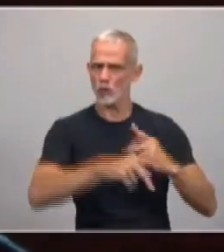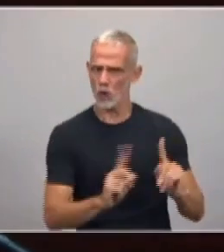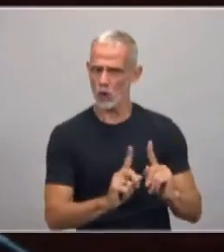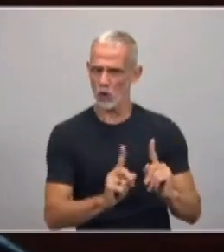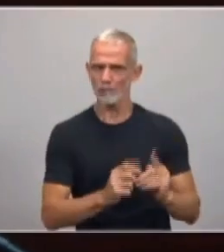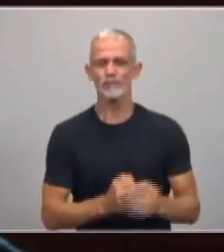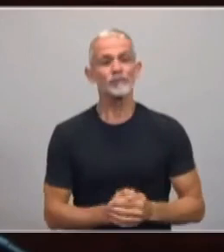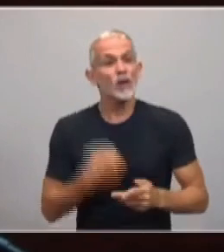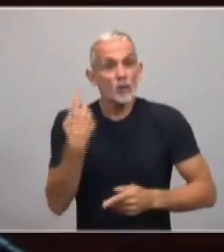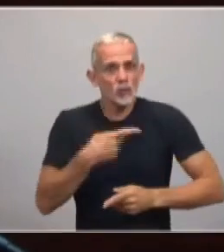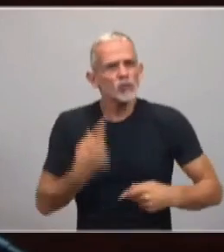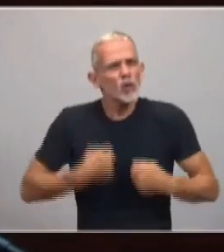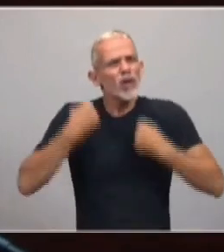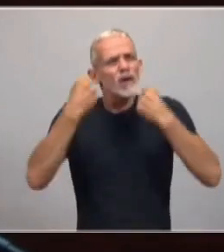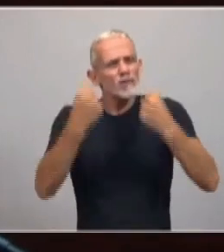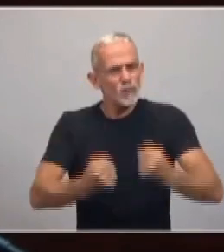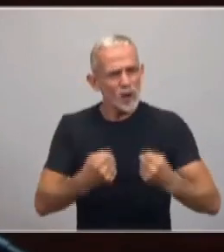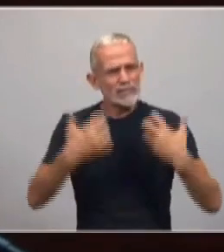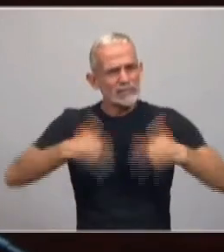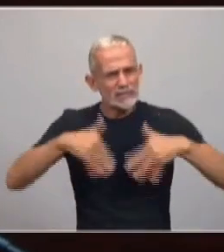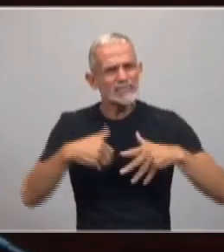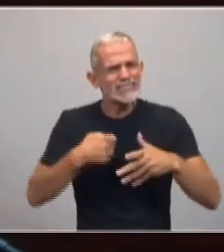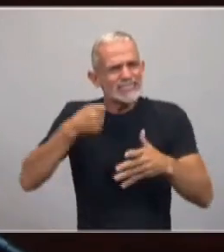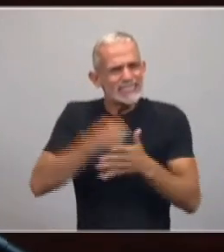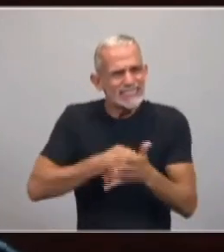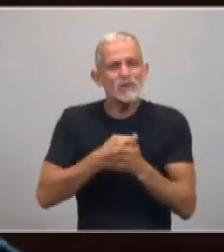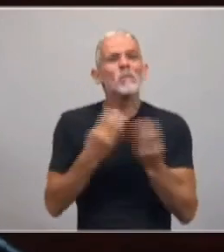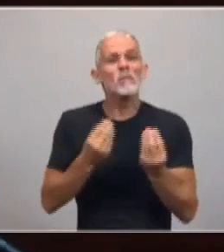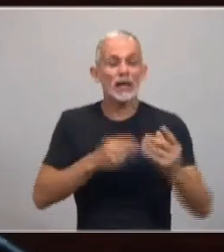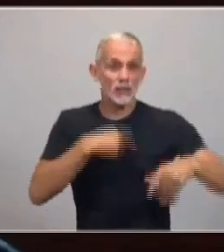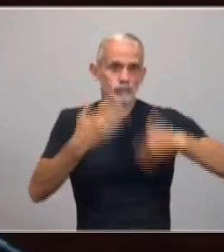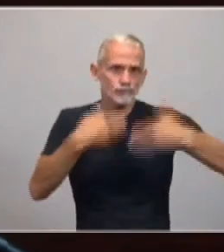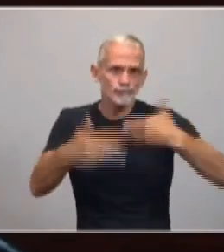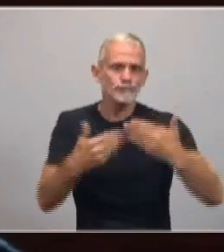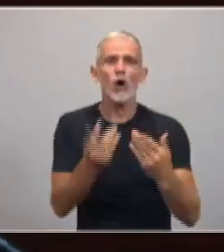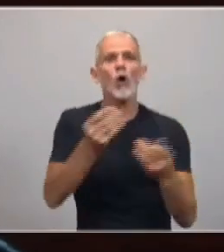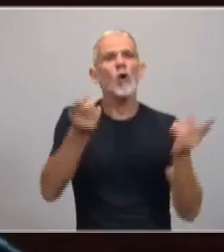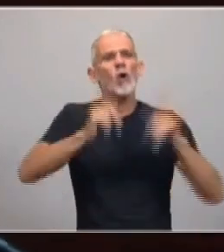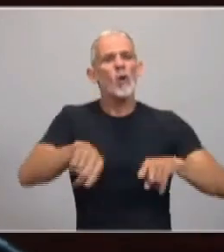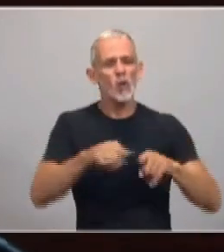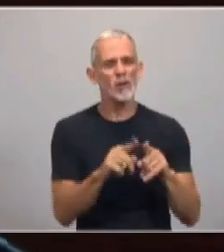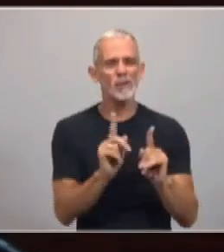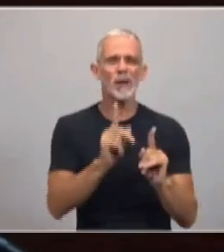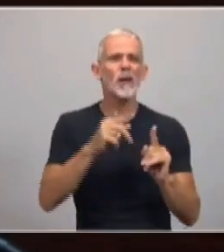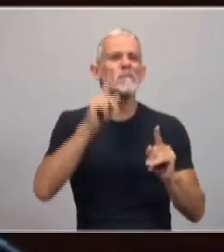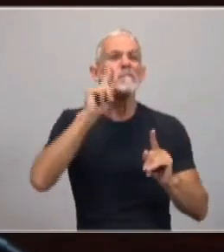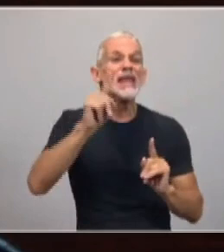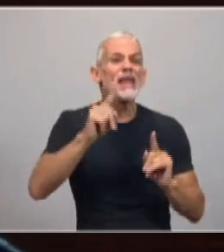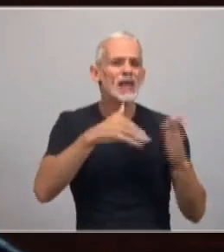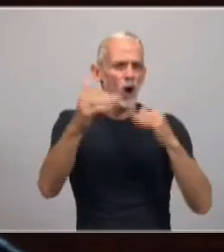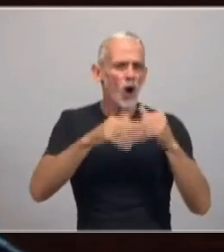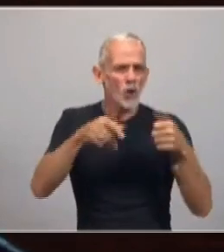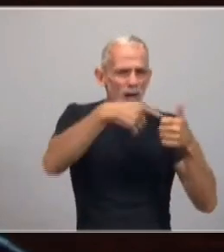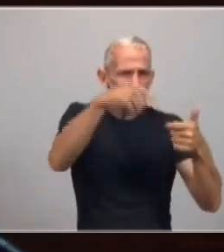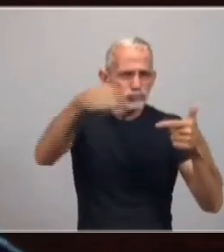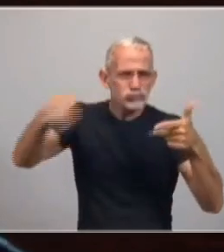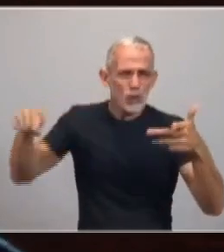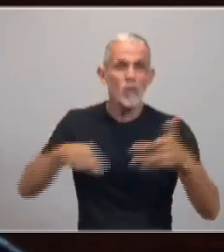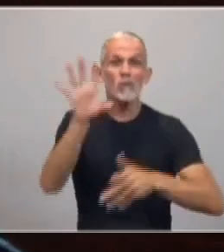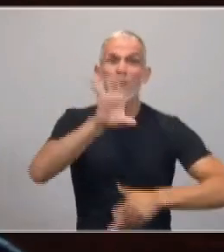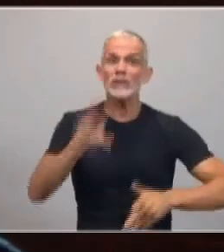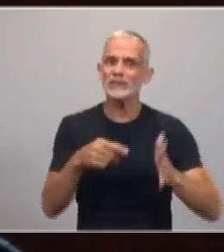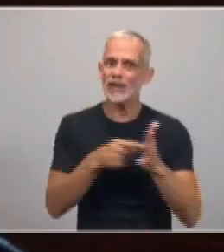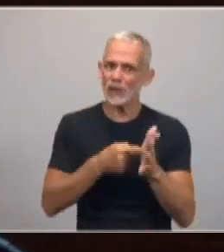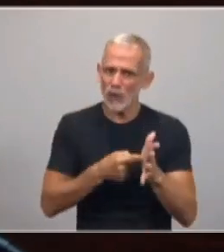Estamos haciendo esfuerzos para continuar o reanudar las 1,000 obras que tiene en marcha la